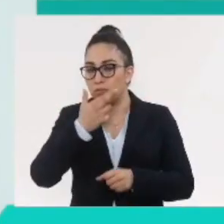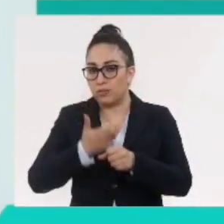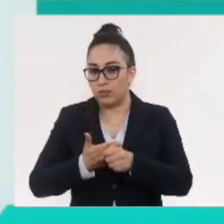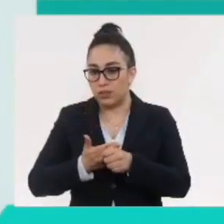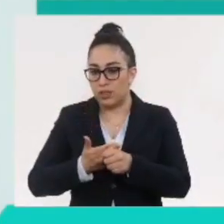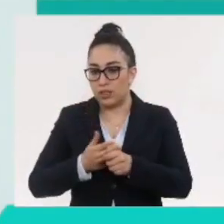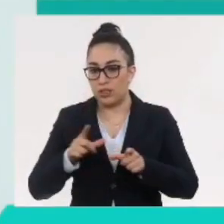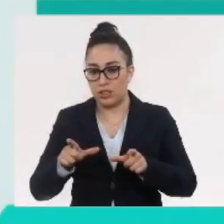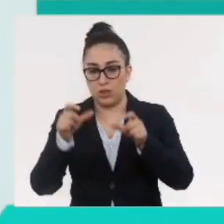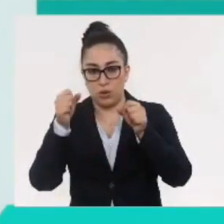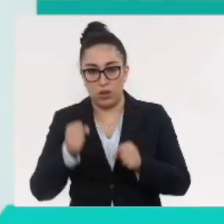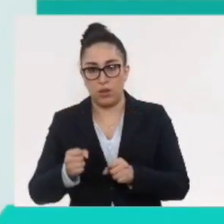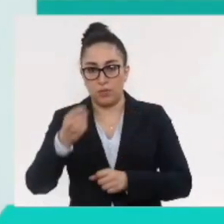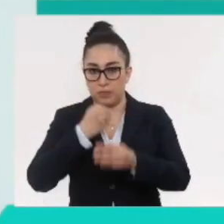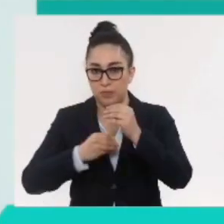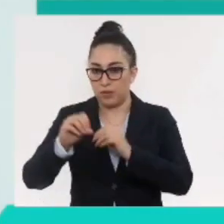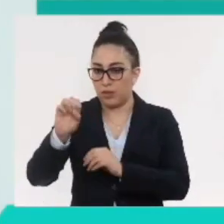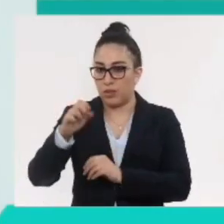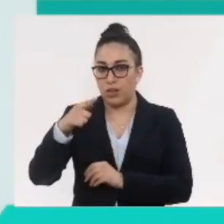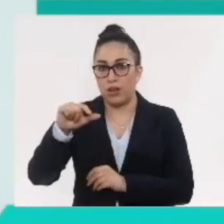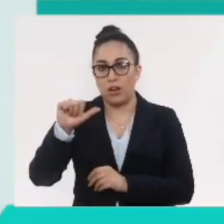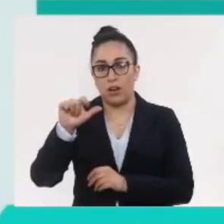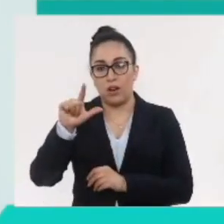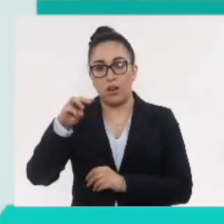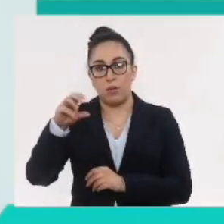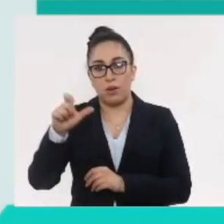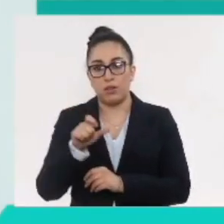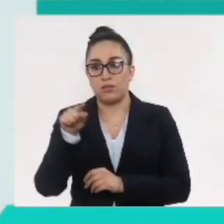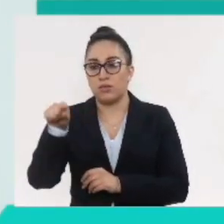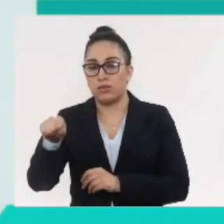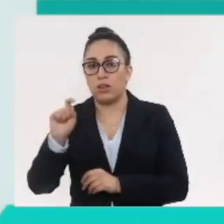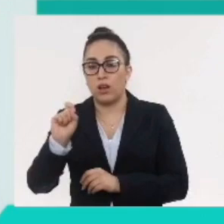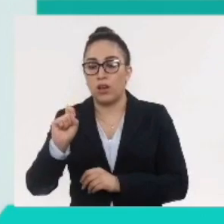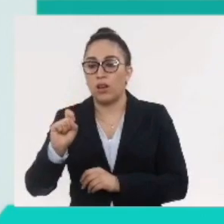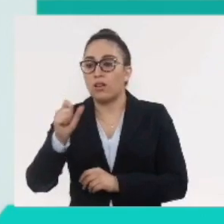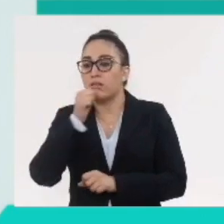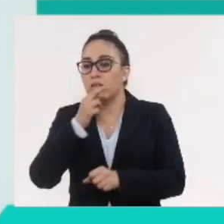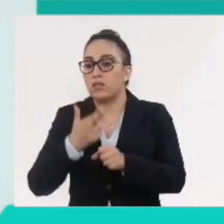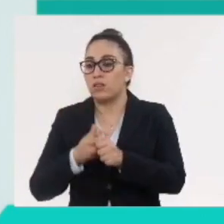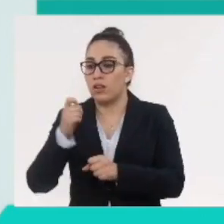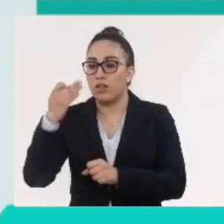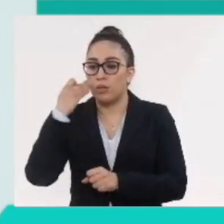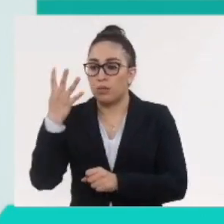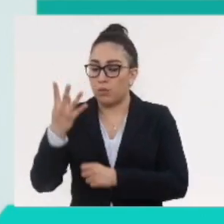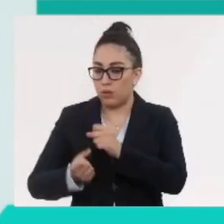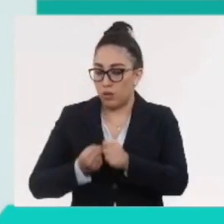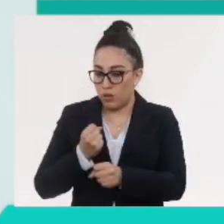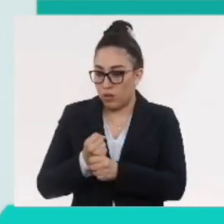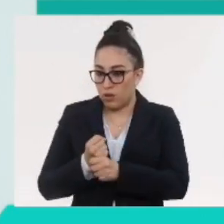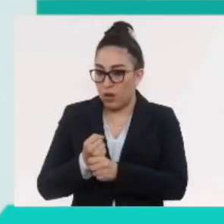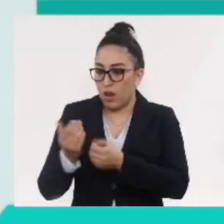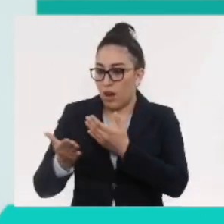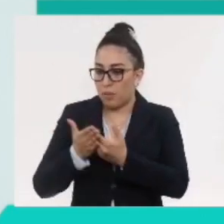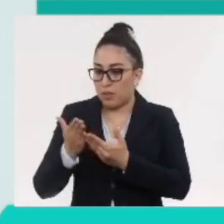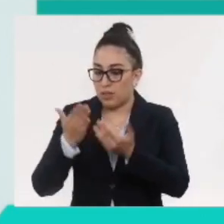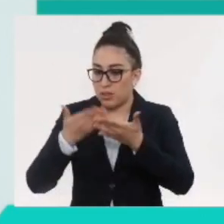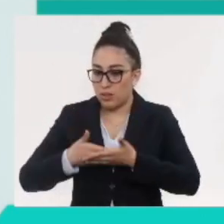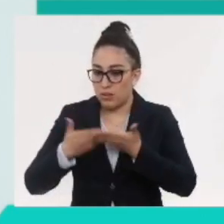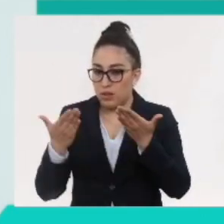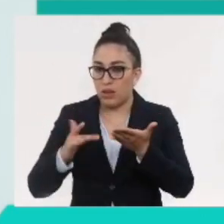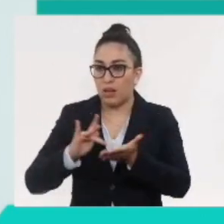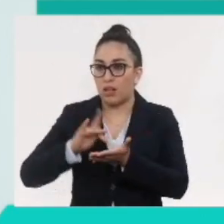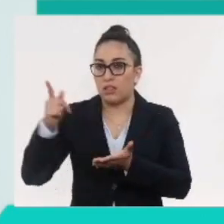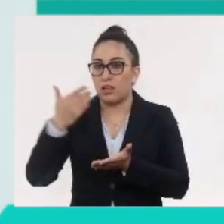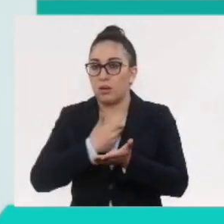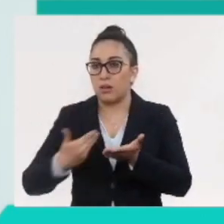Segalmex. Es una entidad que en poco más de 4 años de vida, recuerden que fue creada por decreto